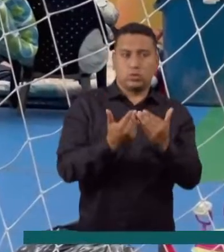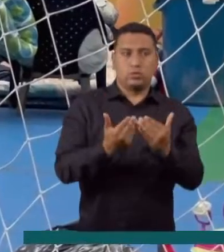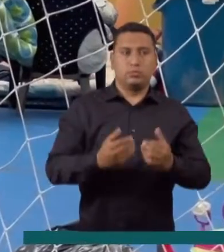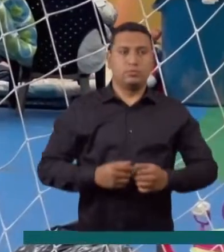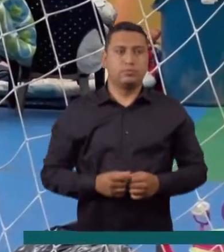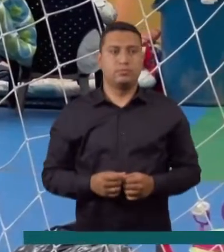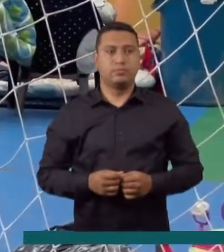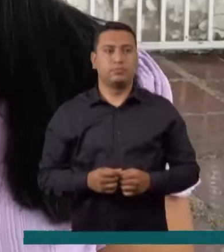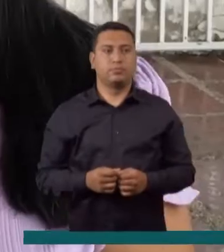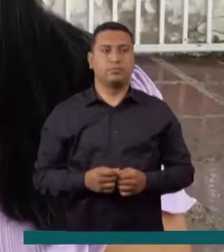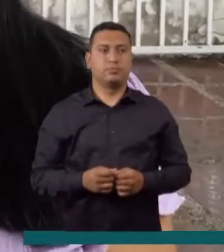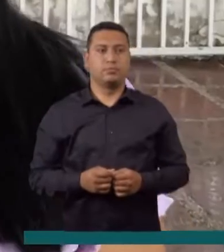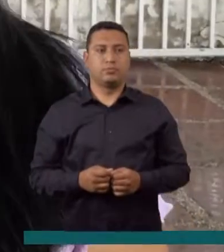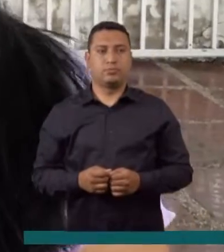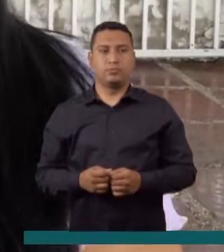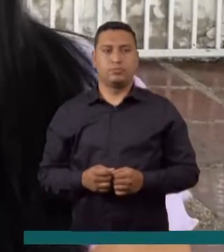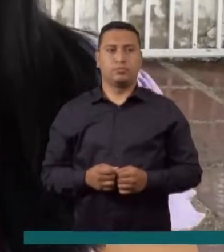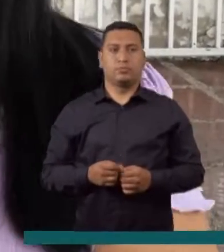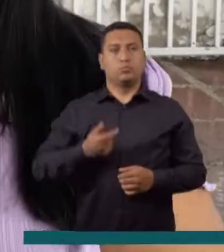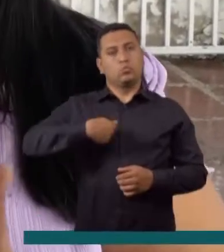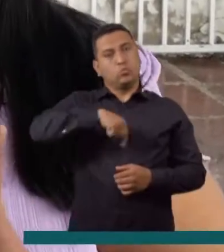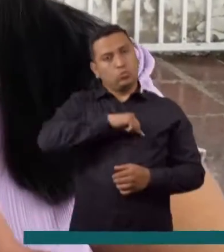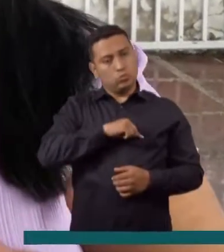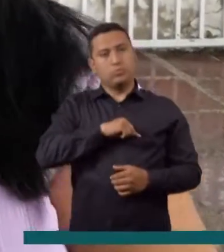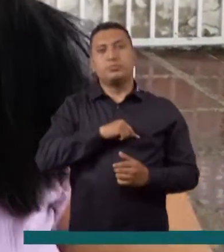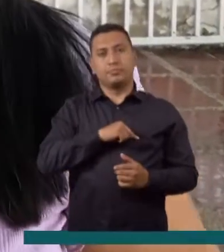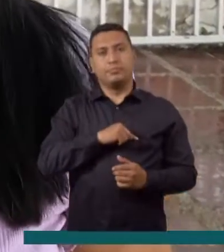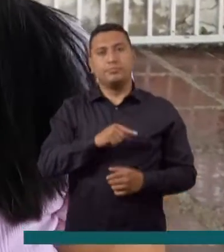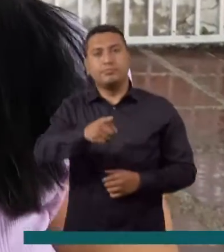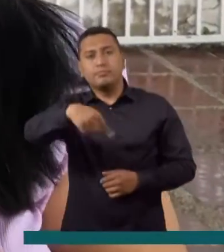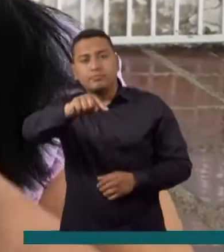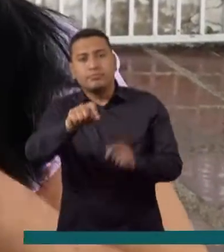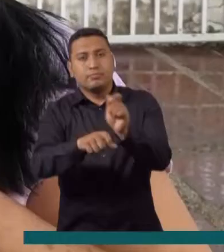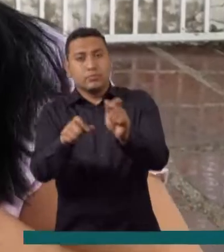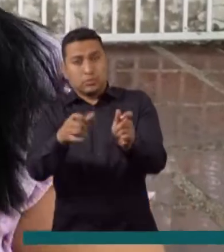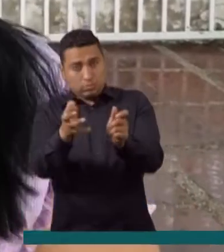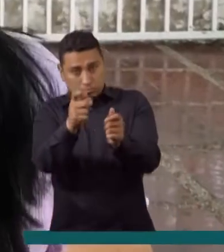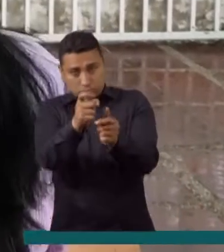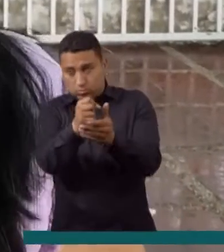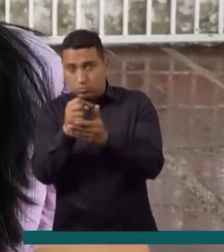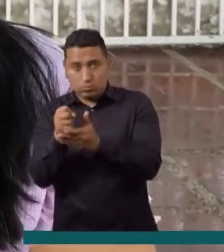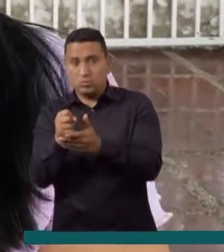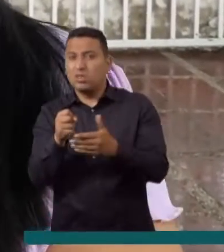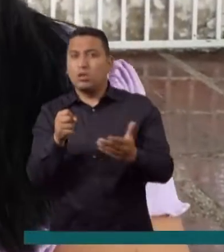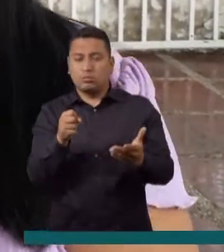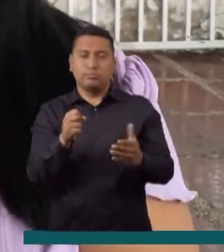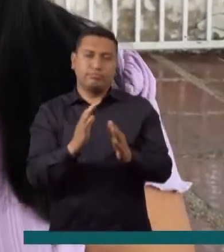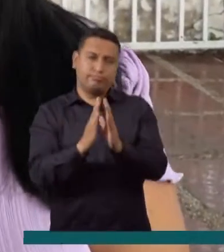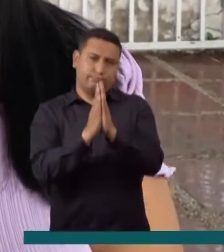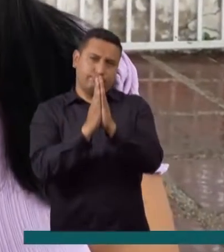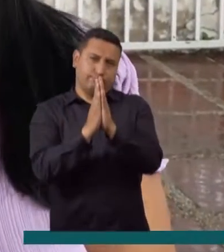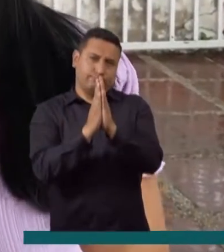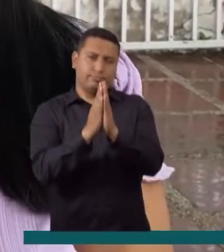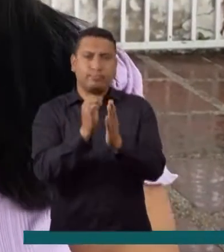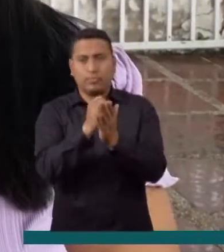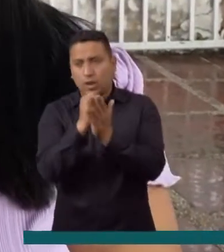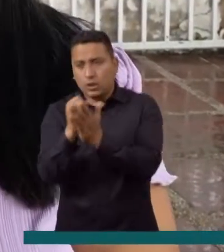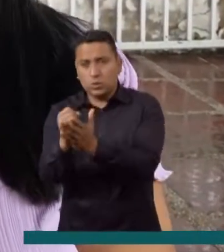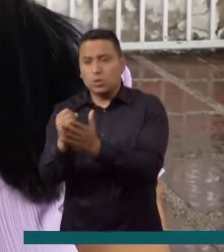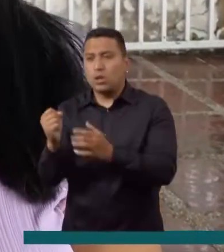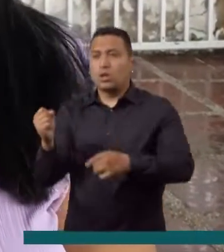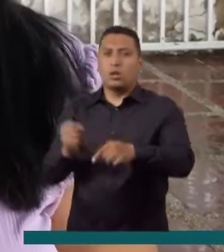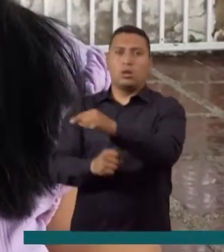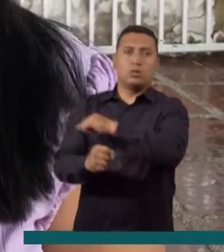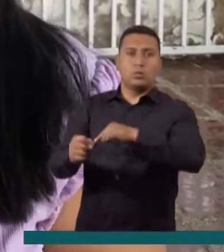enseres y viviendas. Estamos solicitando a las personas de buen corazón que se pongan el corazón en la mano para solicitar ayuda, ya